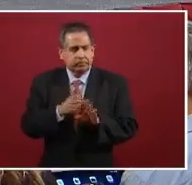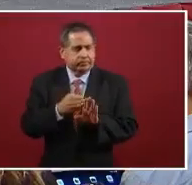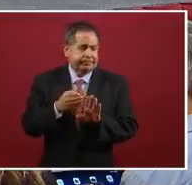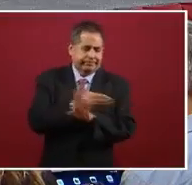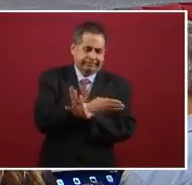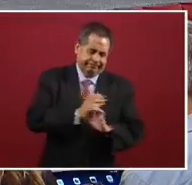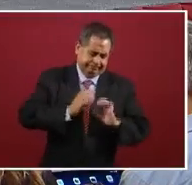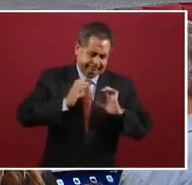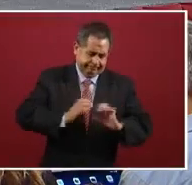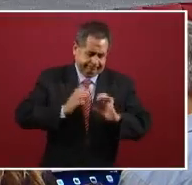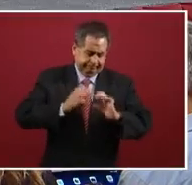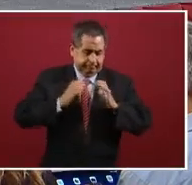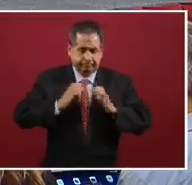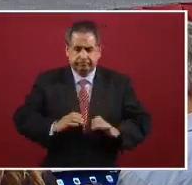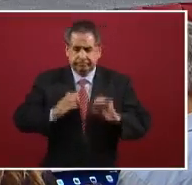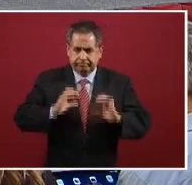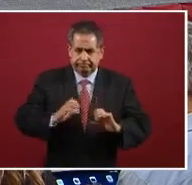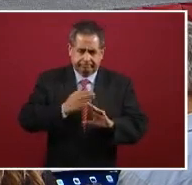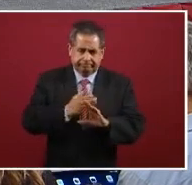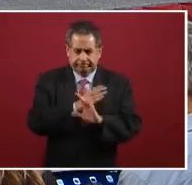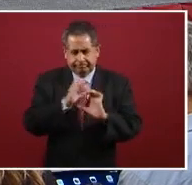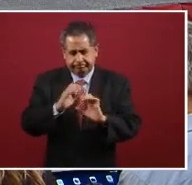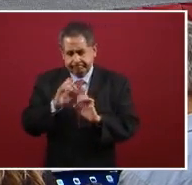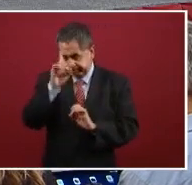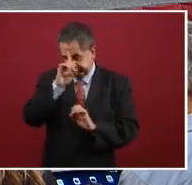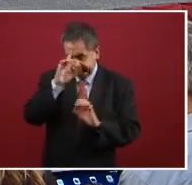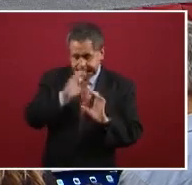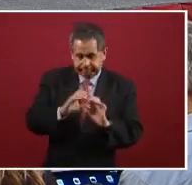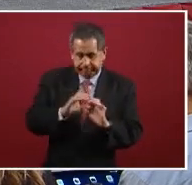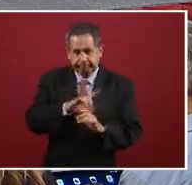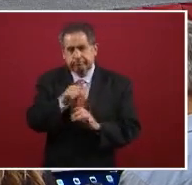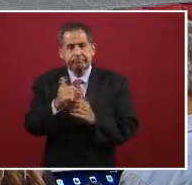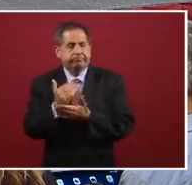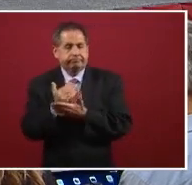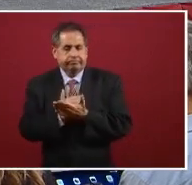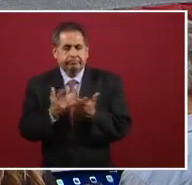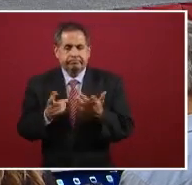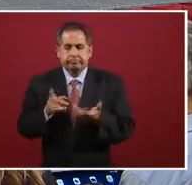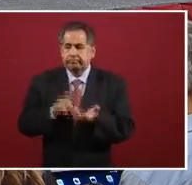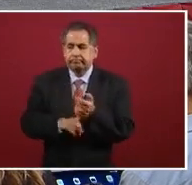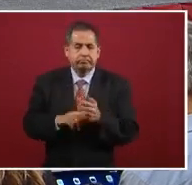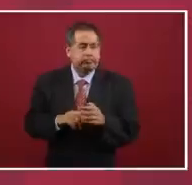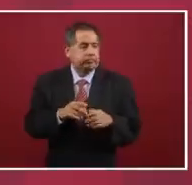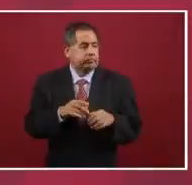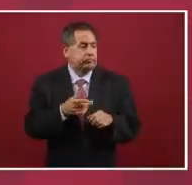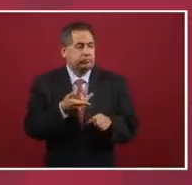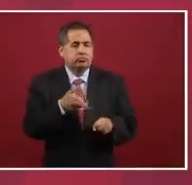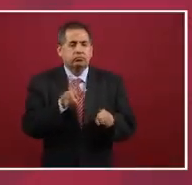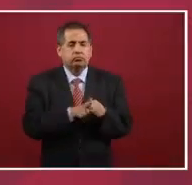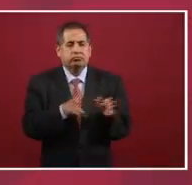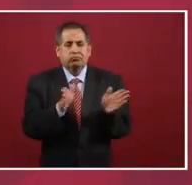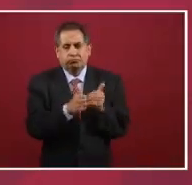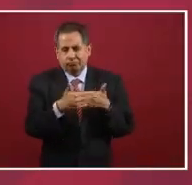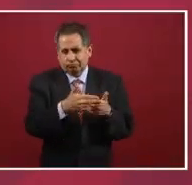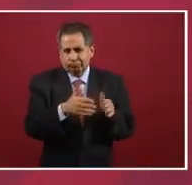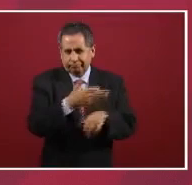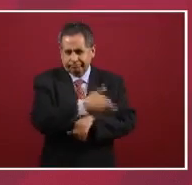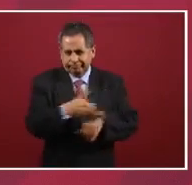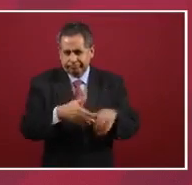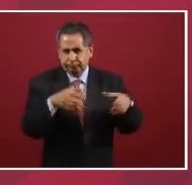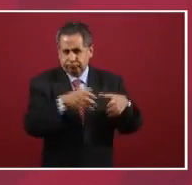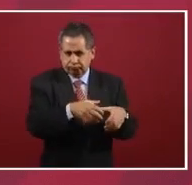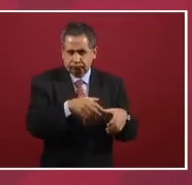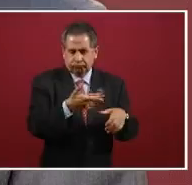preventiva, el que tengamos atención desde las unidades médicas rurales, los centros de salud y